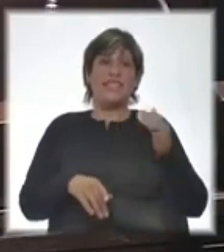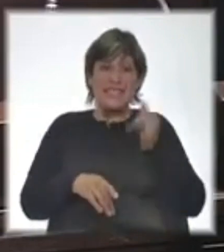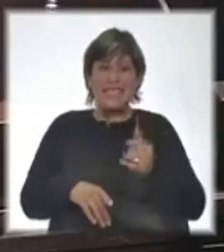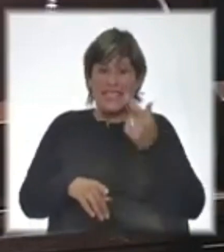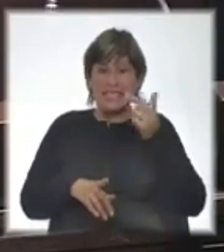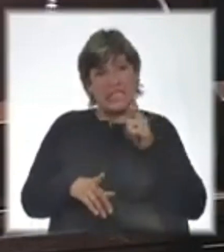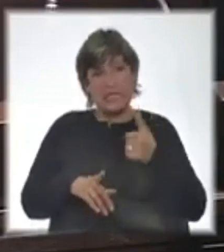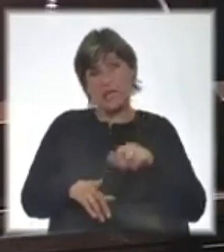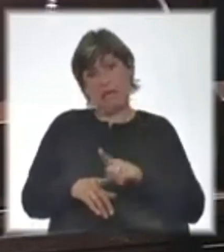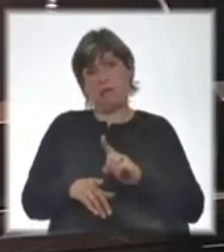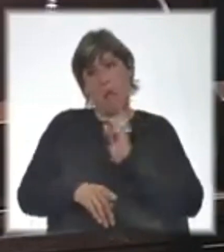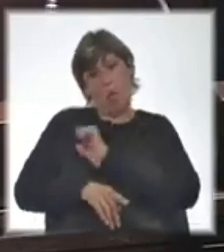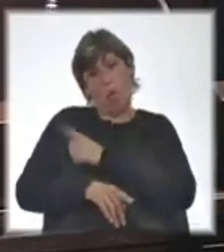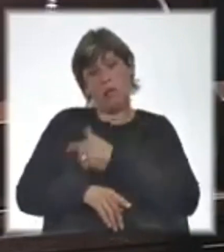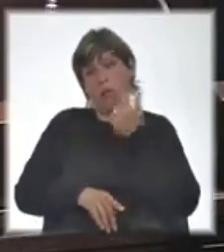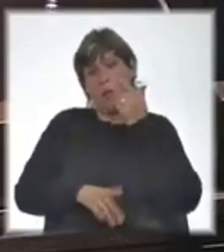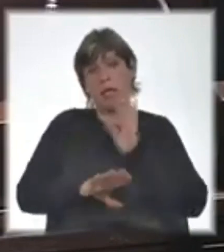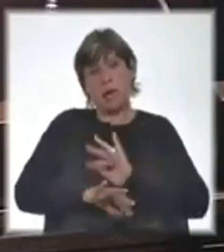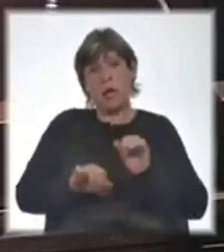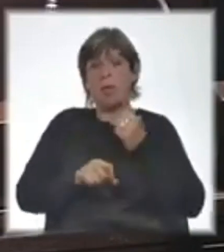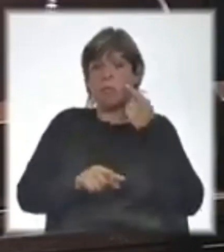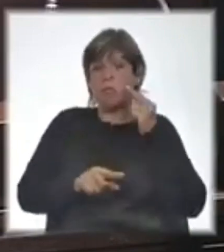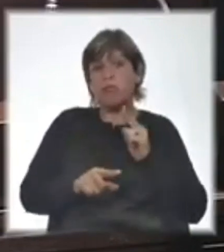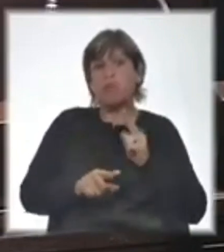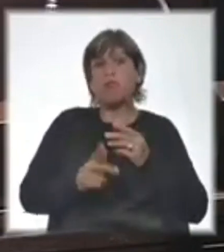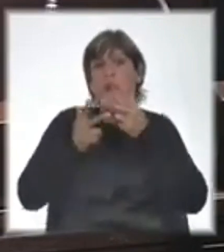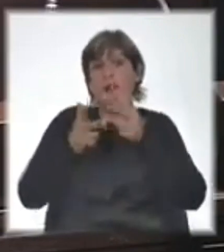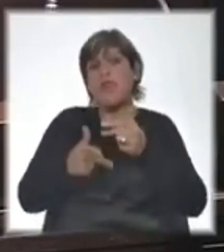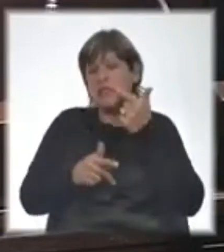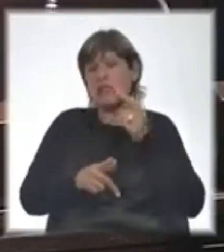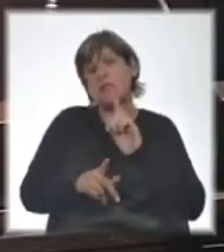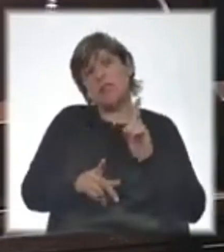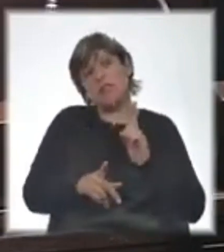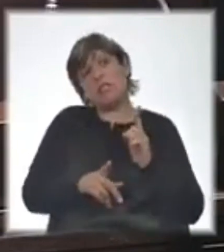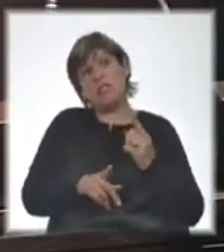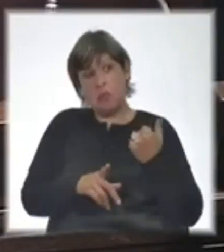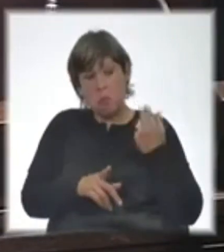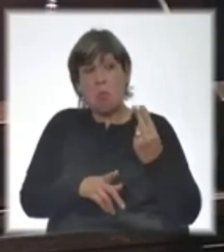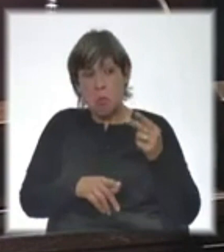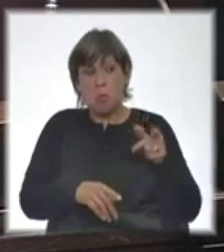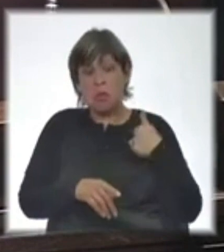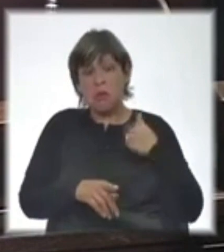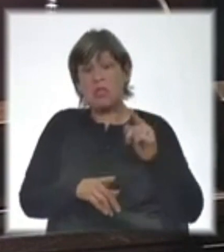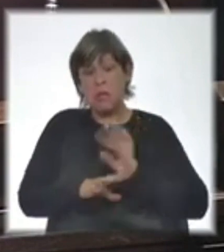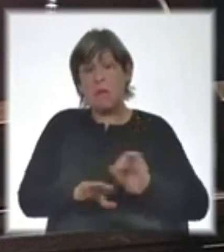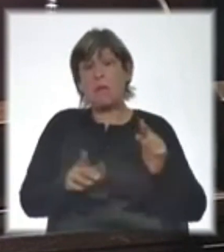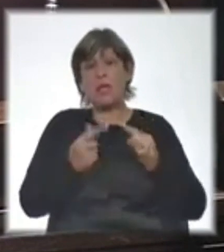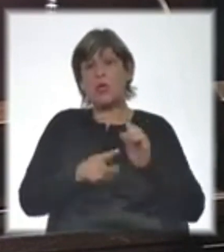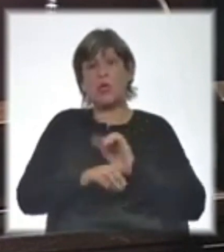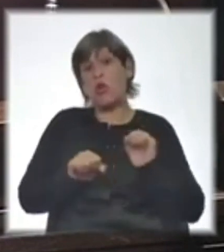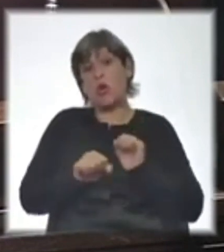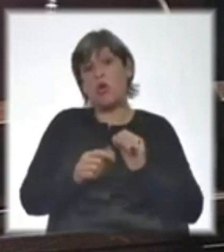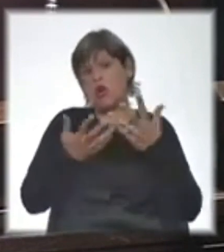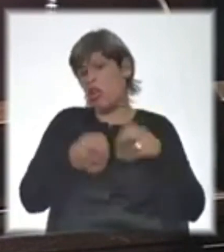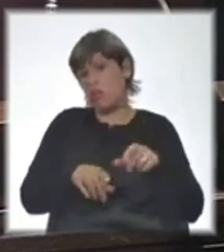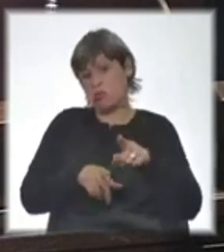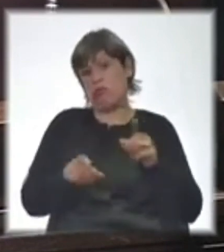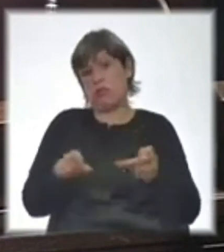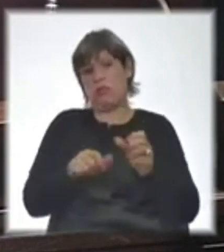la legitimidad para decir, mire, yo a pesar de que me habilita no lo quiero aplicar, y sí, yo no lo acuso de eso, yo constato un